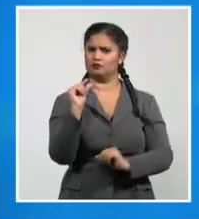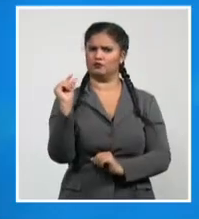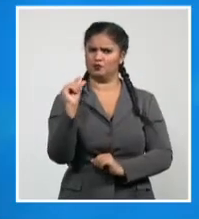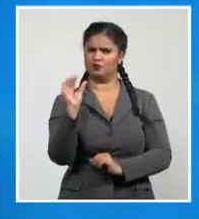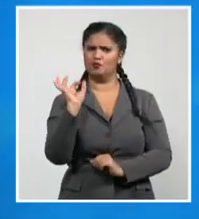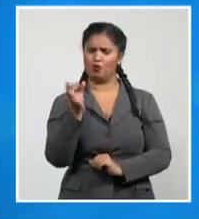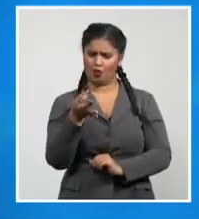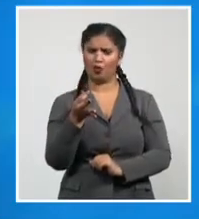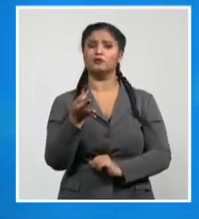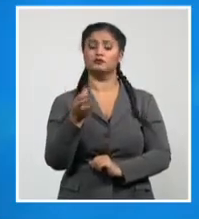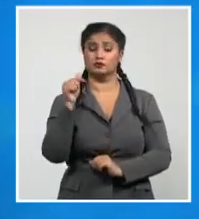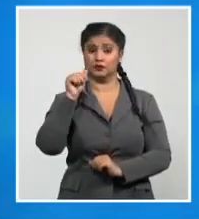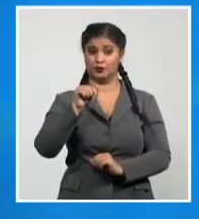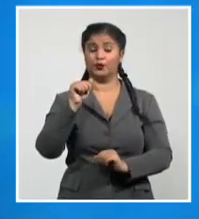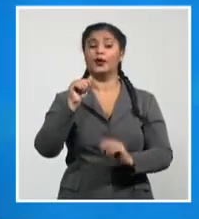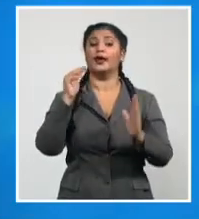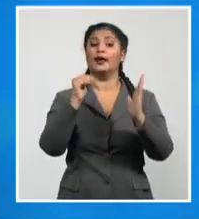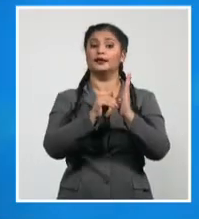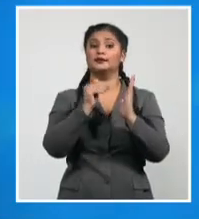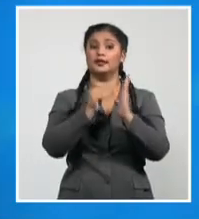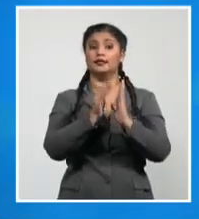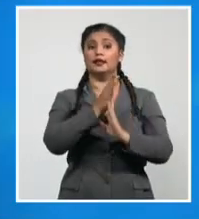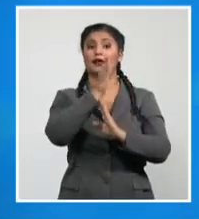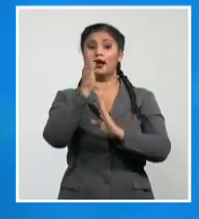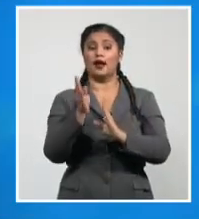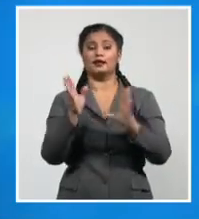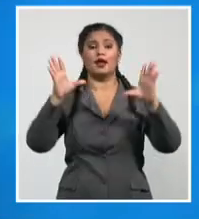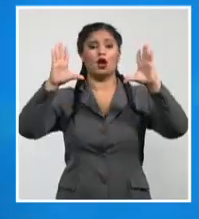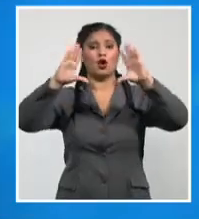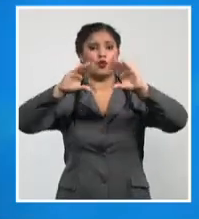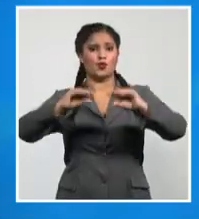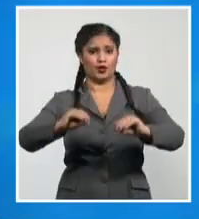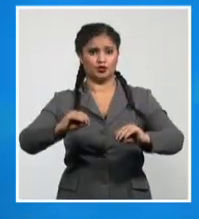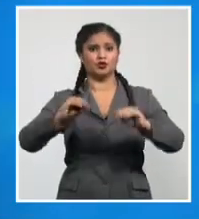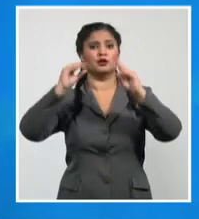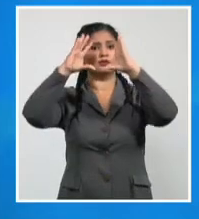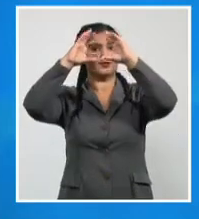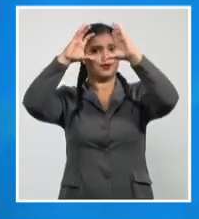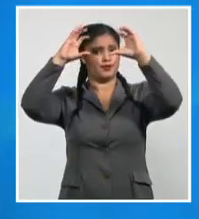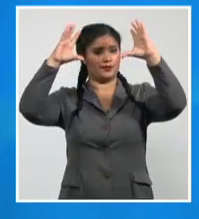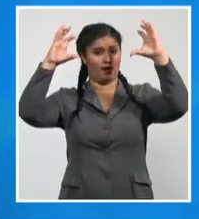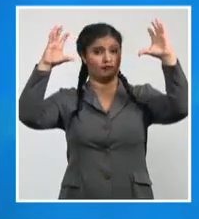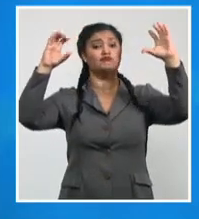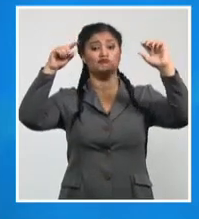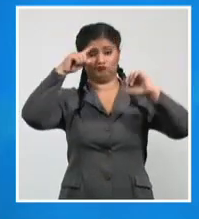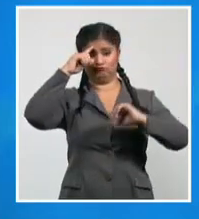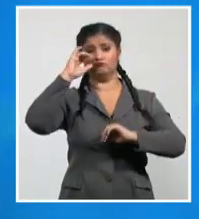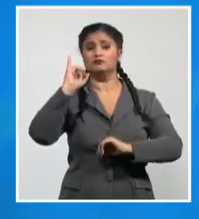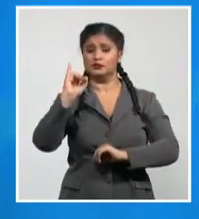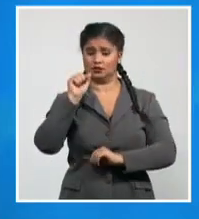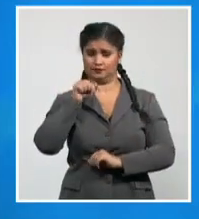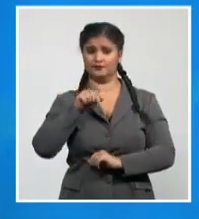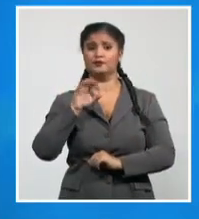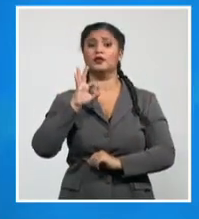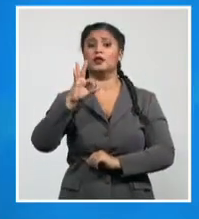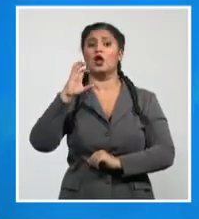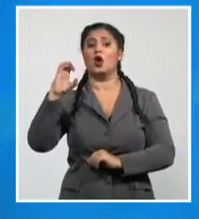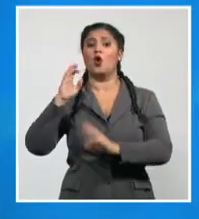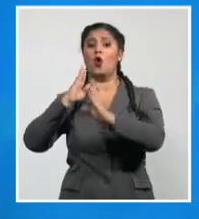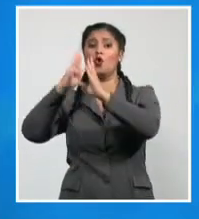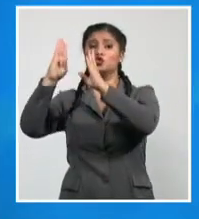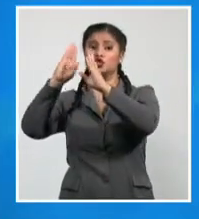precipitaciones, y desde el final de la tarde y en la noche ya comenzará a incrementarse la nubosidad en la costa norte occidental. En horas de la